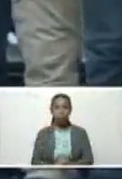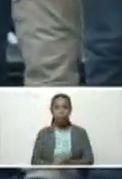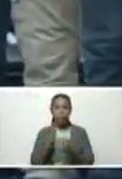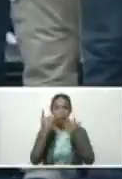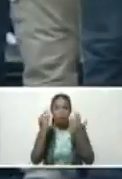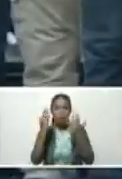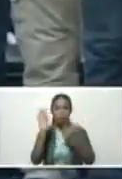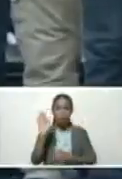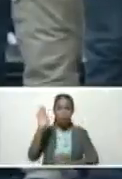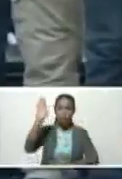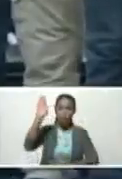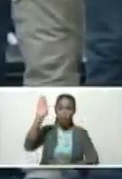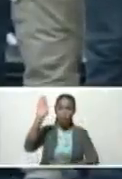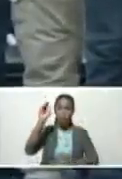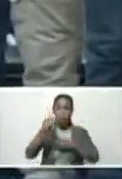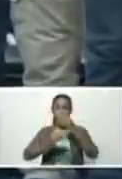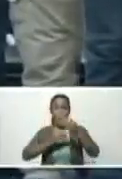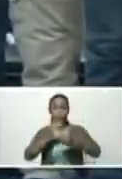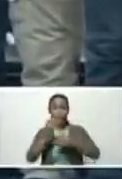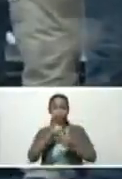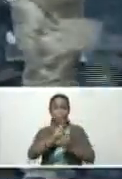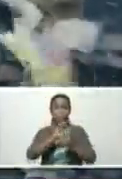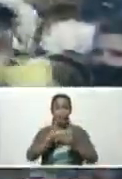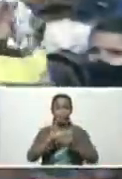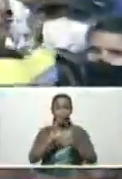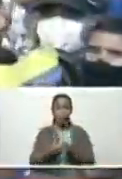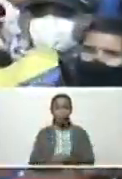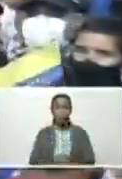levanten la mano los que hacen cultura,